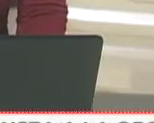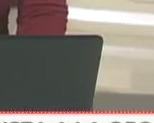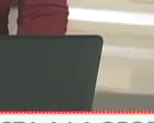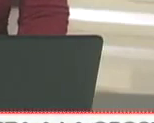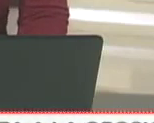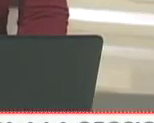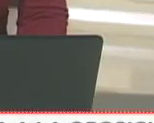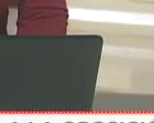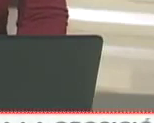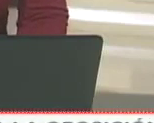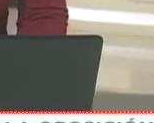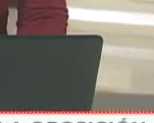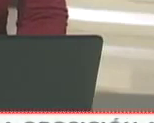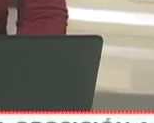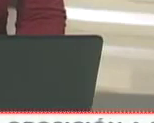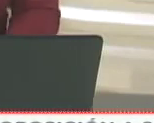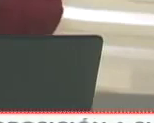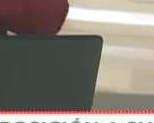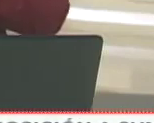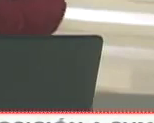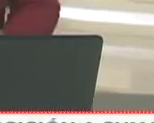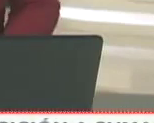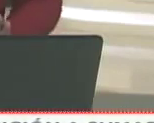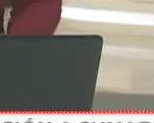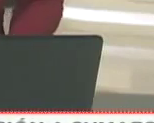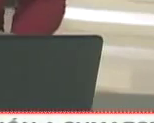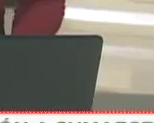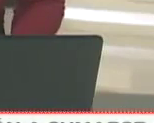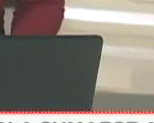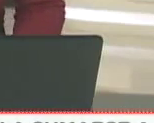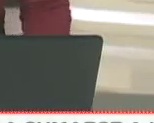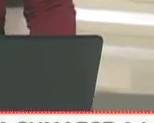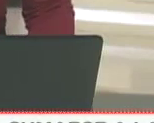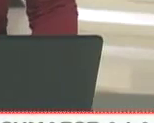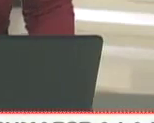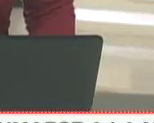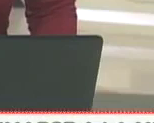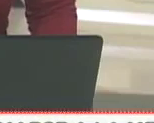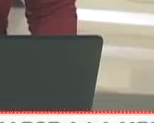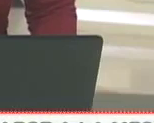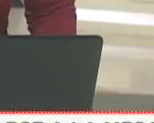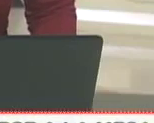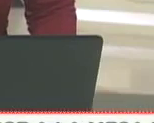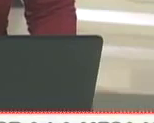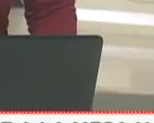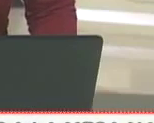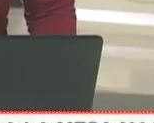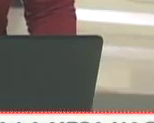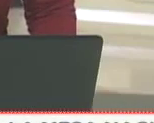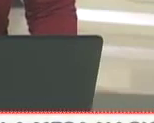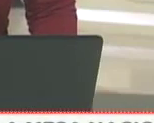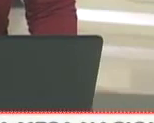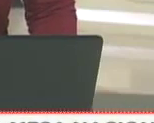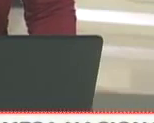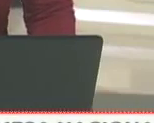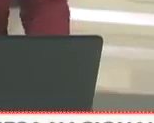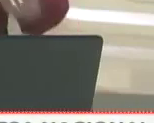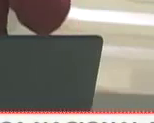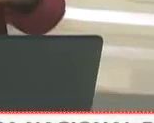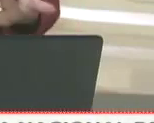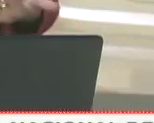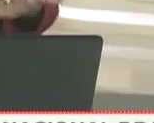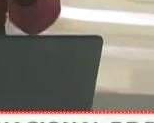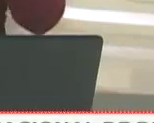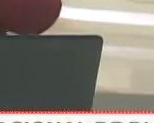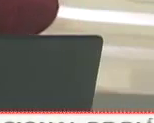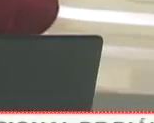Creadores Científicos e Innovadores tuvo una participación del 40% de las mujeres, generando hasta ahora 8.743 proyectos